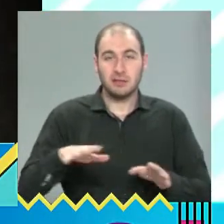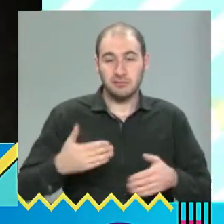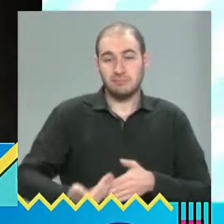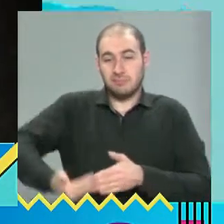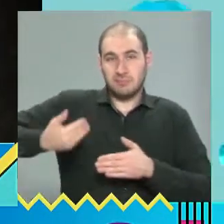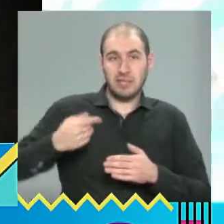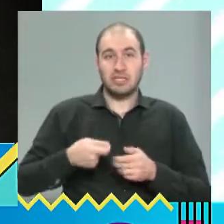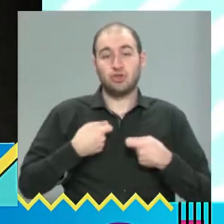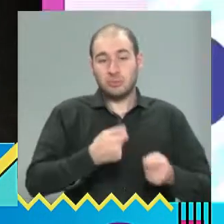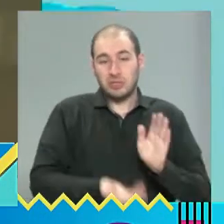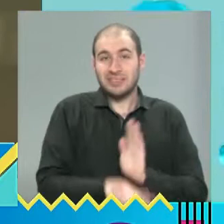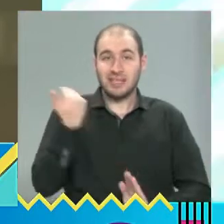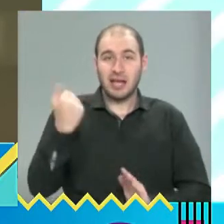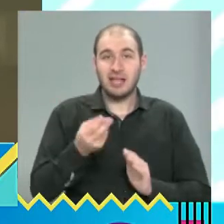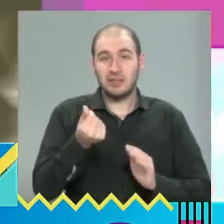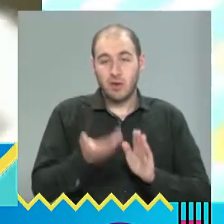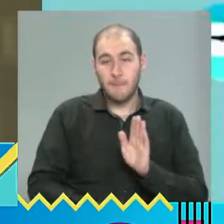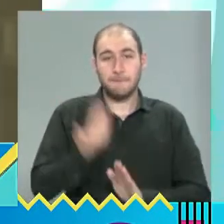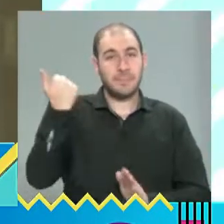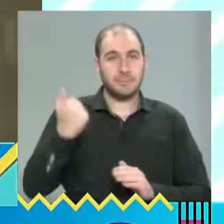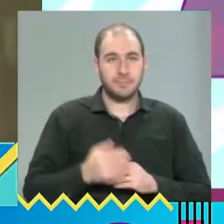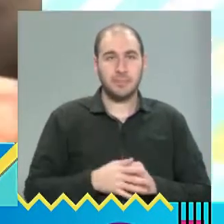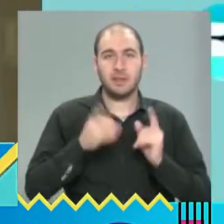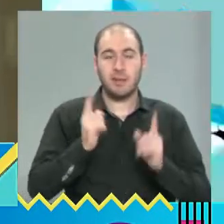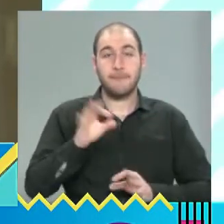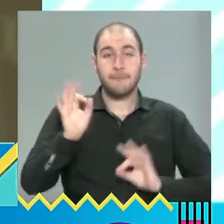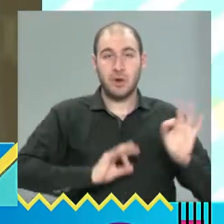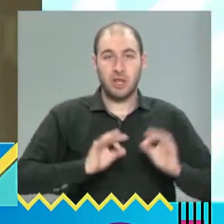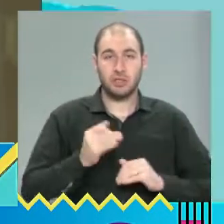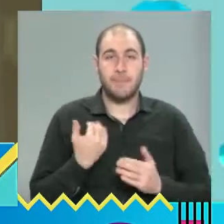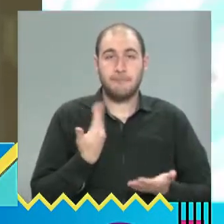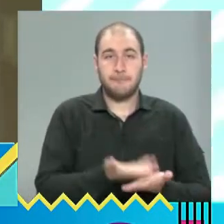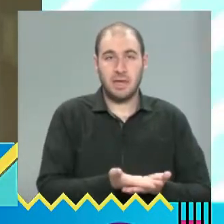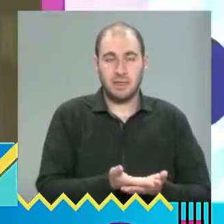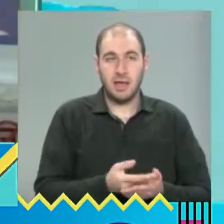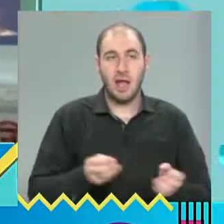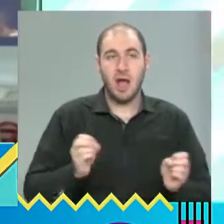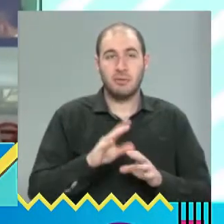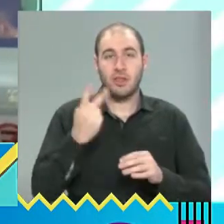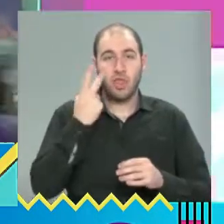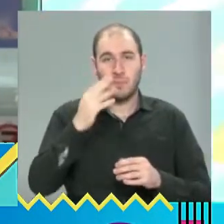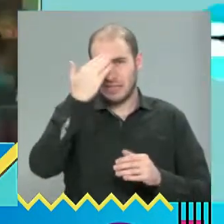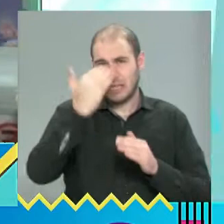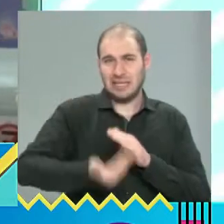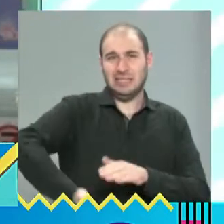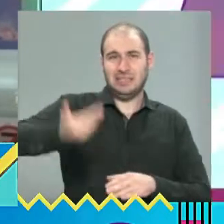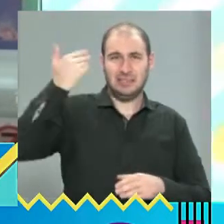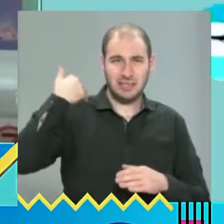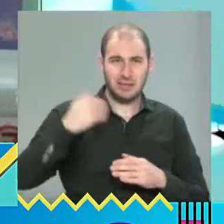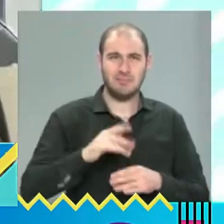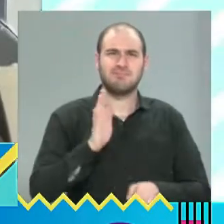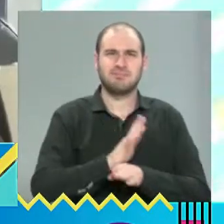la quita de subsidios y el aumento de tarifas, y hay proyectos donde piden retrotraer todo al 2015, por lo tanto sería